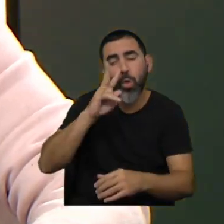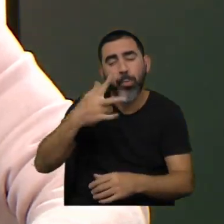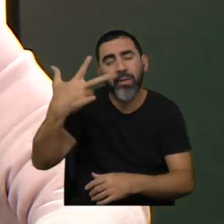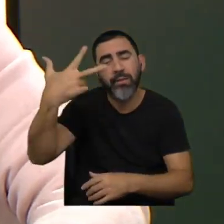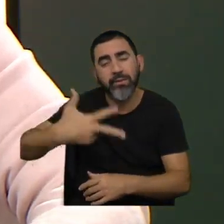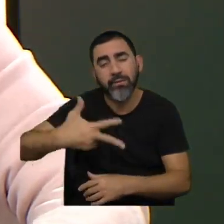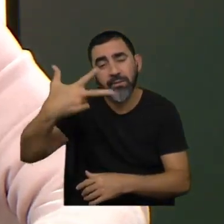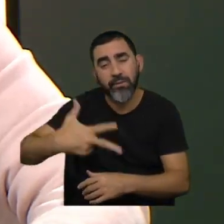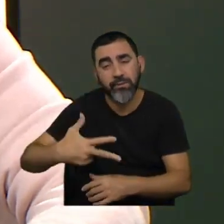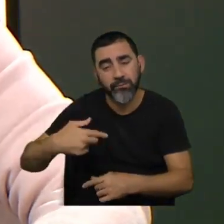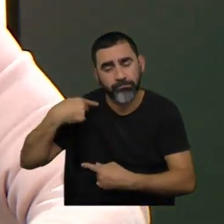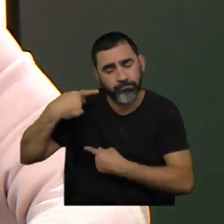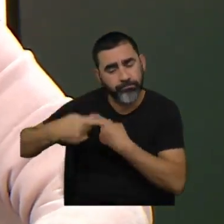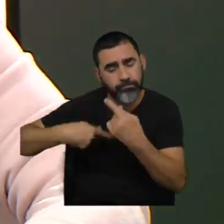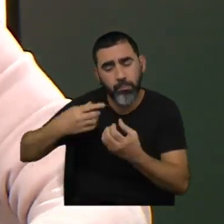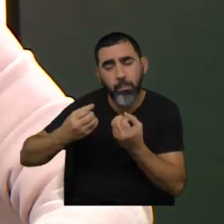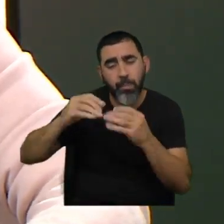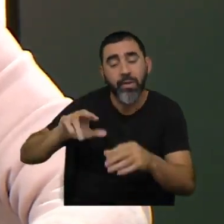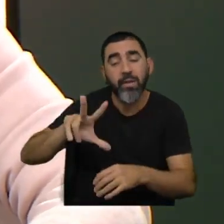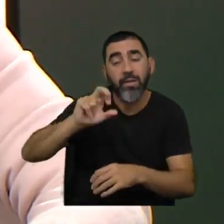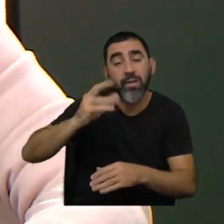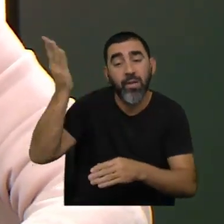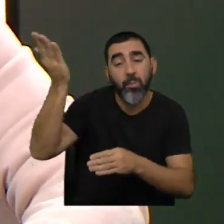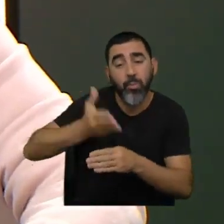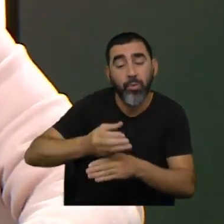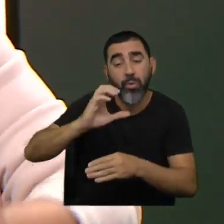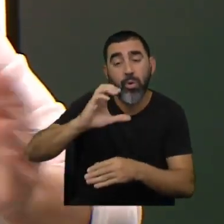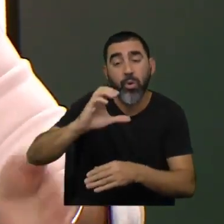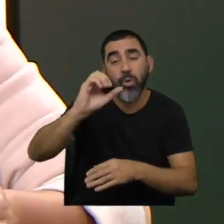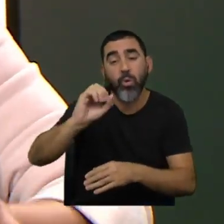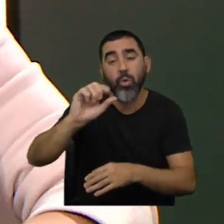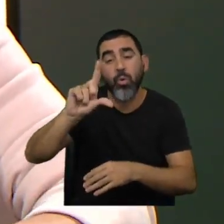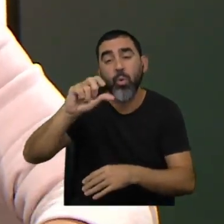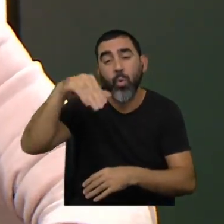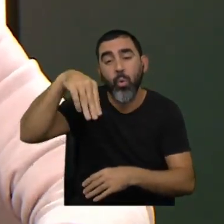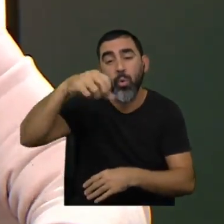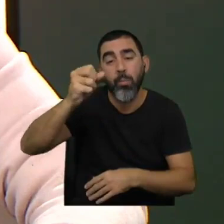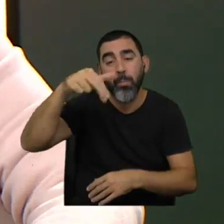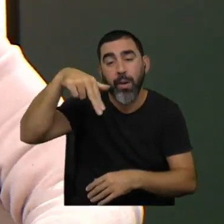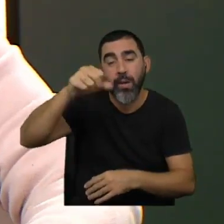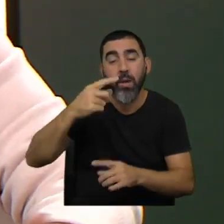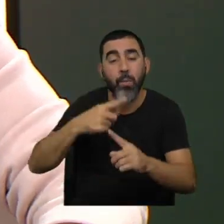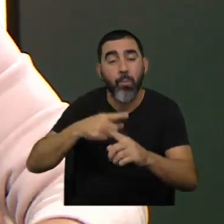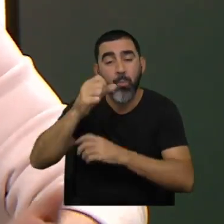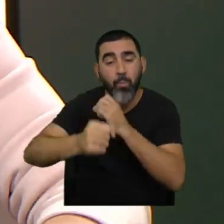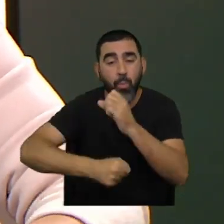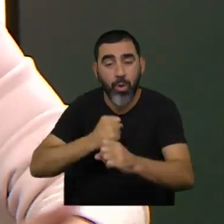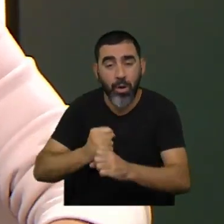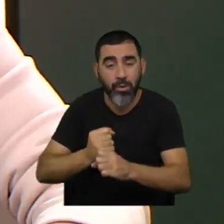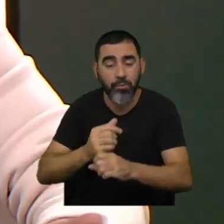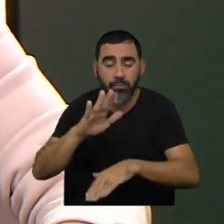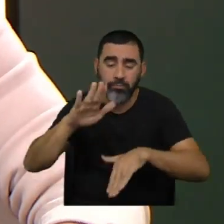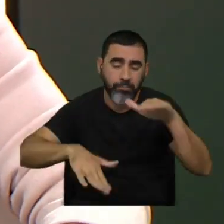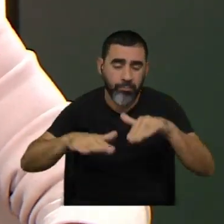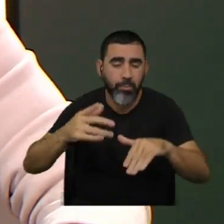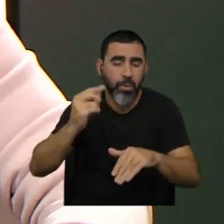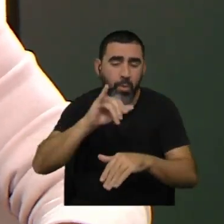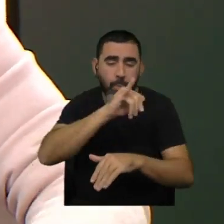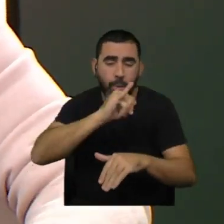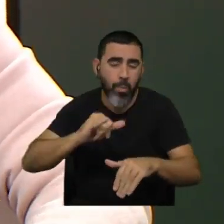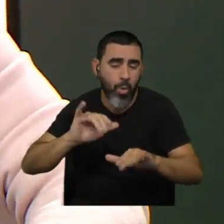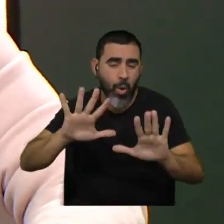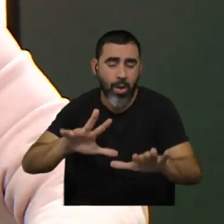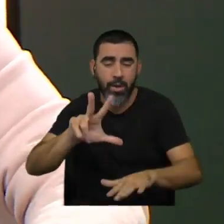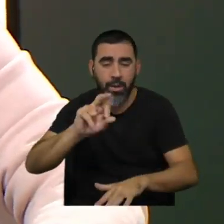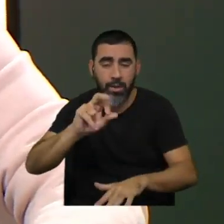o menos constante. Se pierden cerca del 30% de las colmenas al año. Algún año un poquito más, un poquito menos, pero la variedad esperada para un sistema